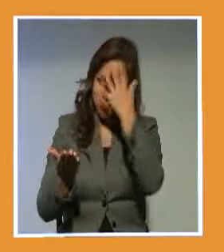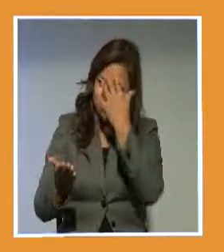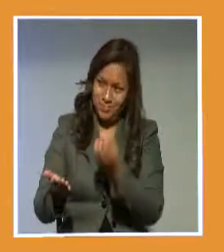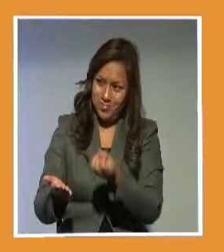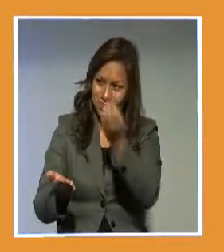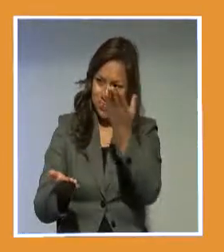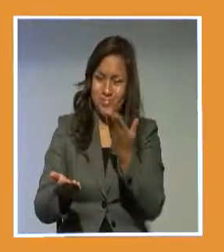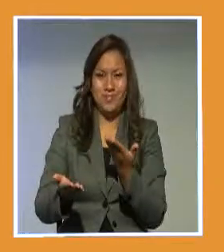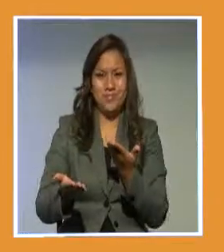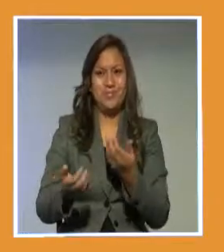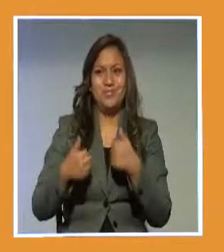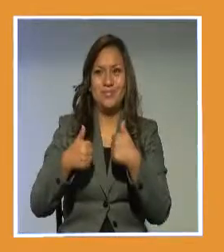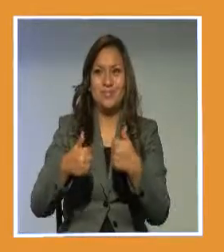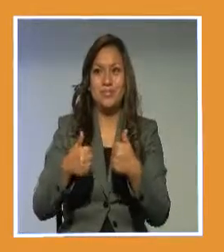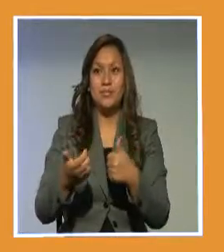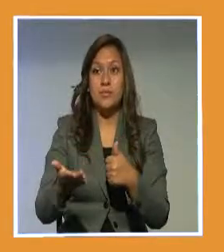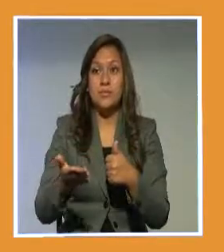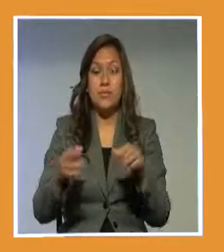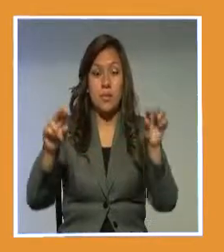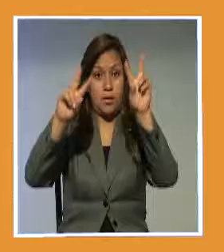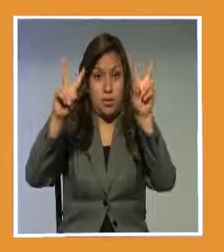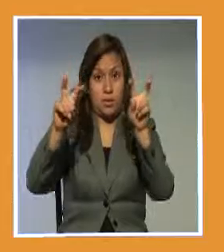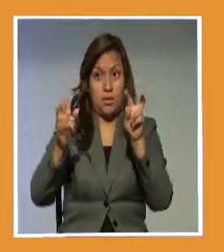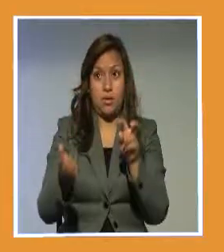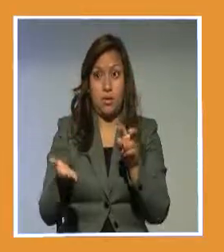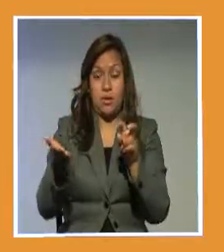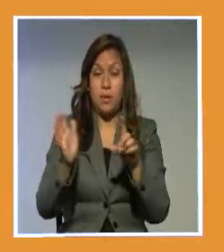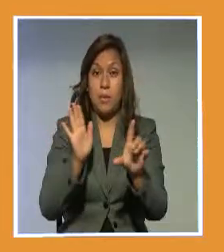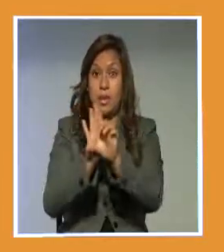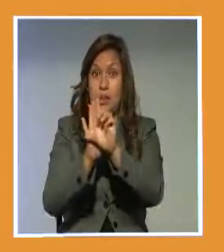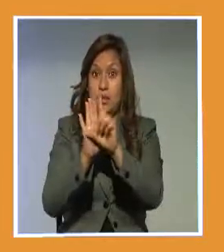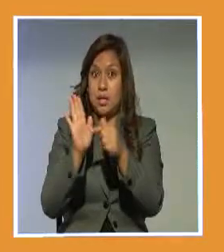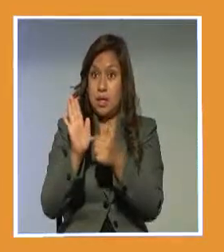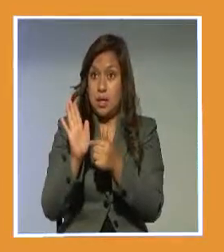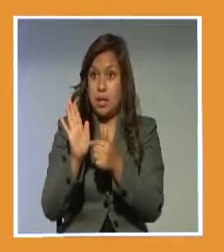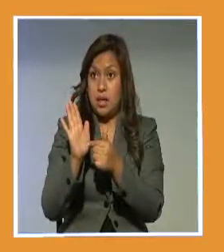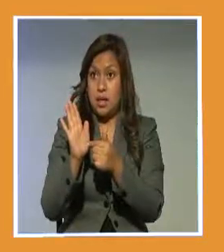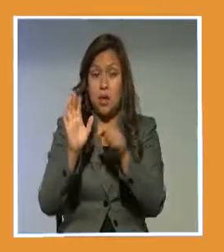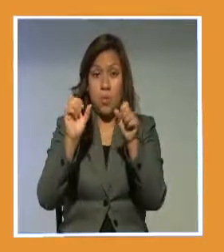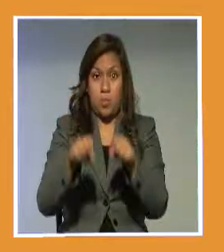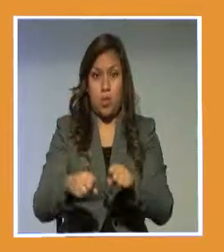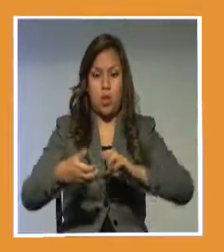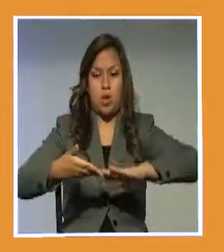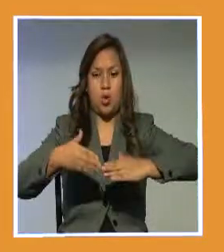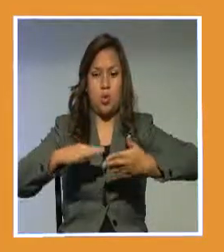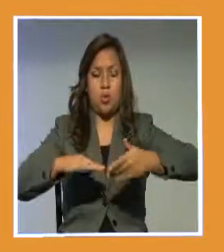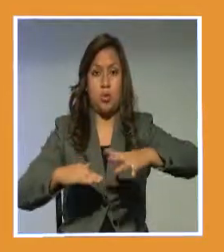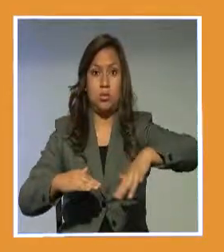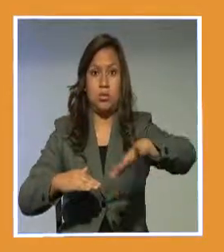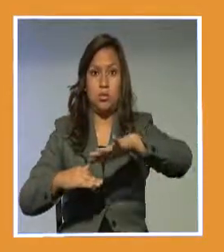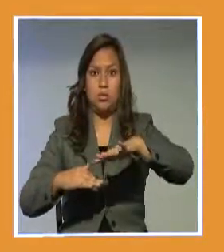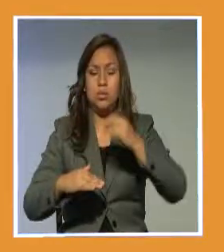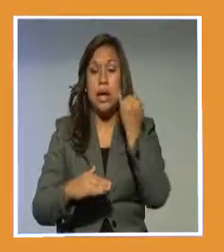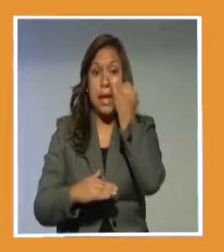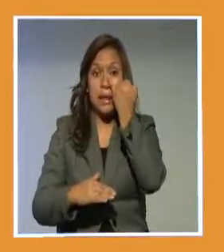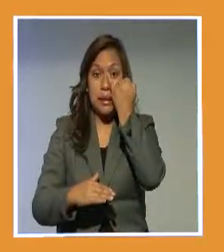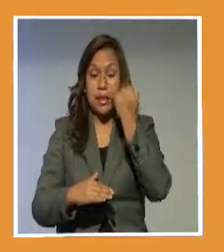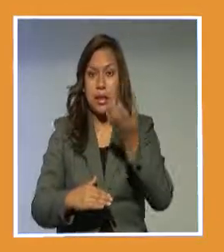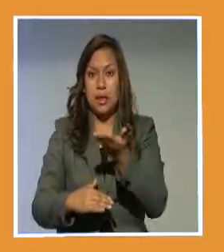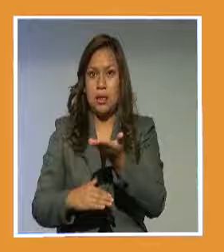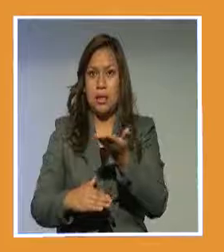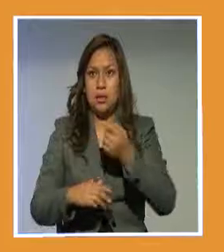días. También dentro de esta ley, los pueblos y las nacionalidades indígenas,